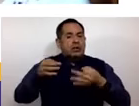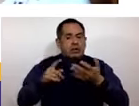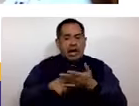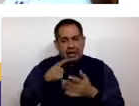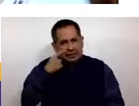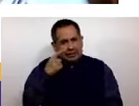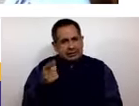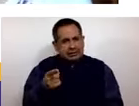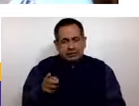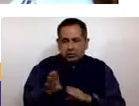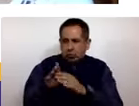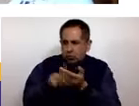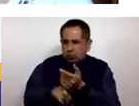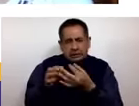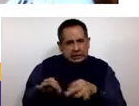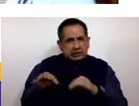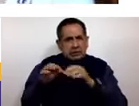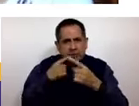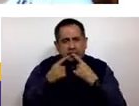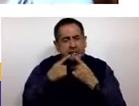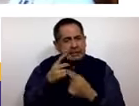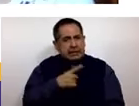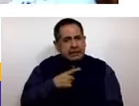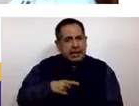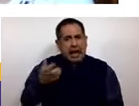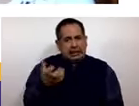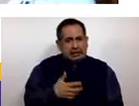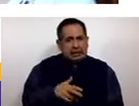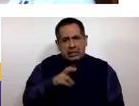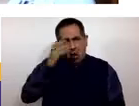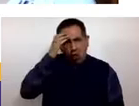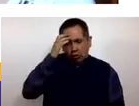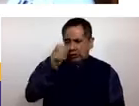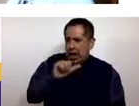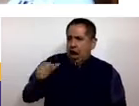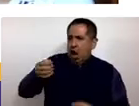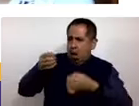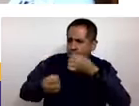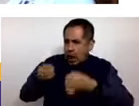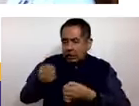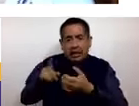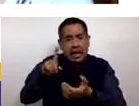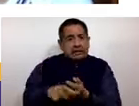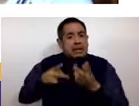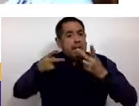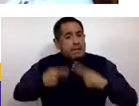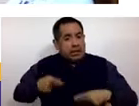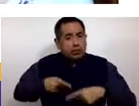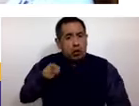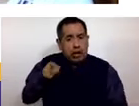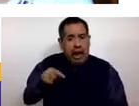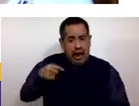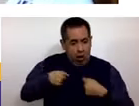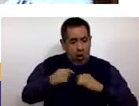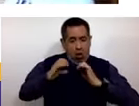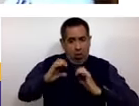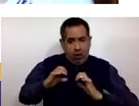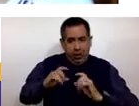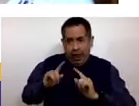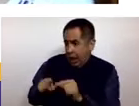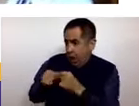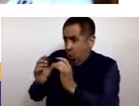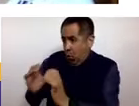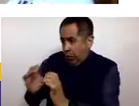de vitalidad vaya entrando y se puedan reconocer a las juezas, a los jueces como personas que cuidan, que son cuidadas, que